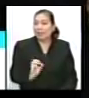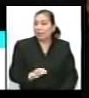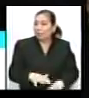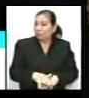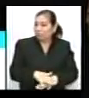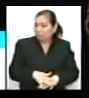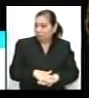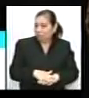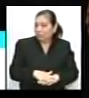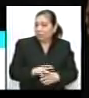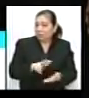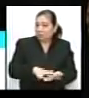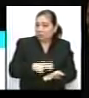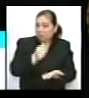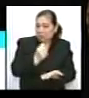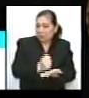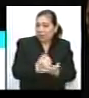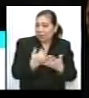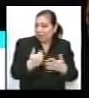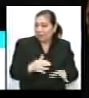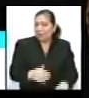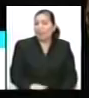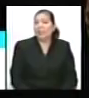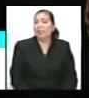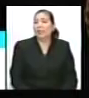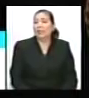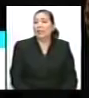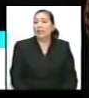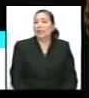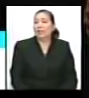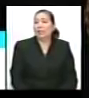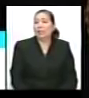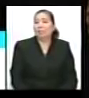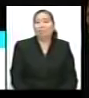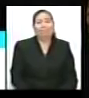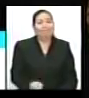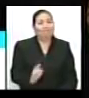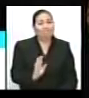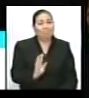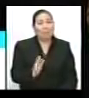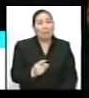procedimiento fuera aprobar ya, creo que podría ser un exceso.